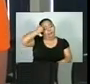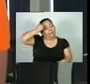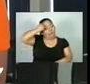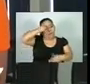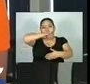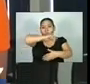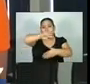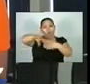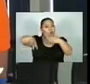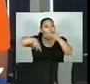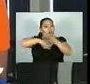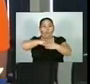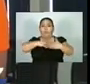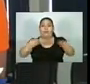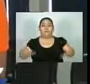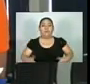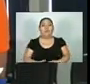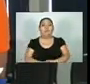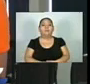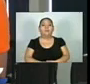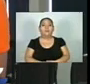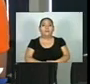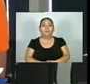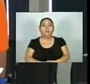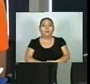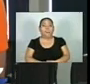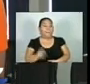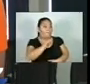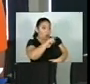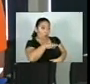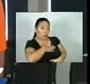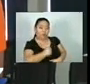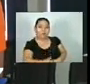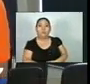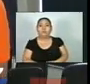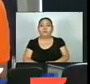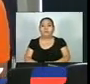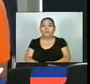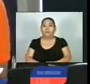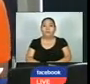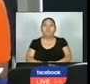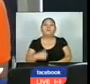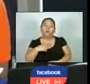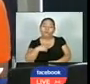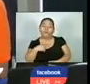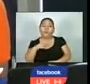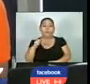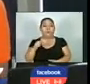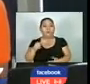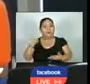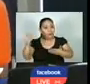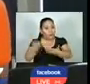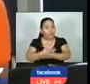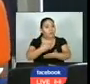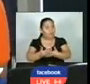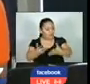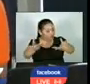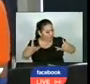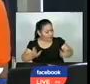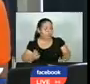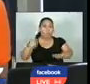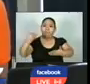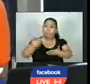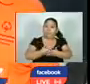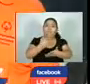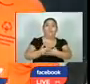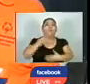las clases que nos ponen reunidos. ¿Te gusta ayudarle a tus compañeros? Sí. Quiero seguir estudiando más fuerte para